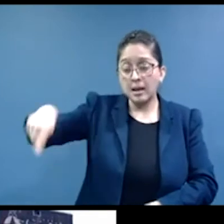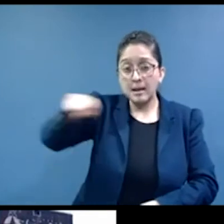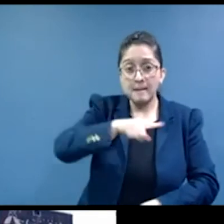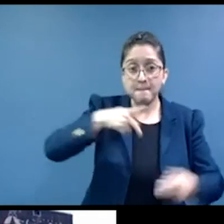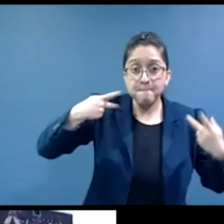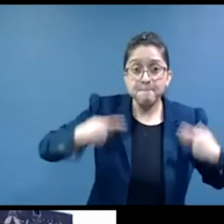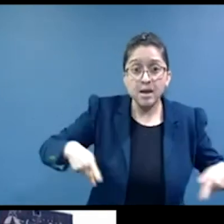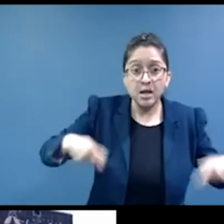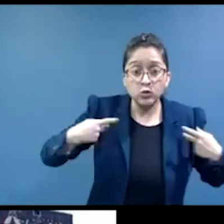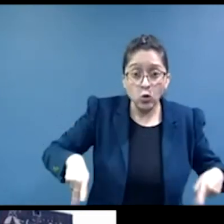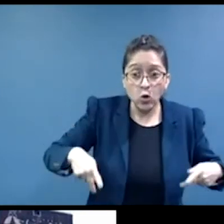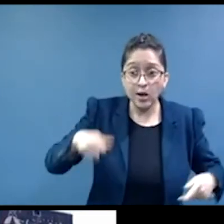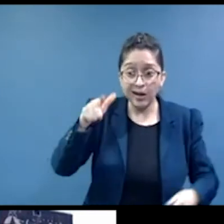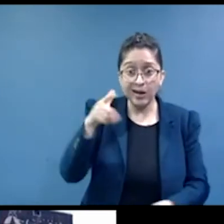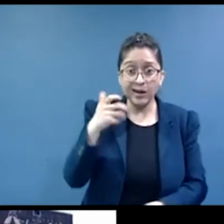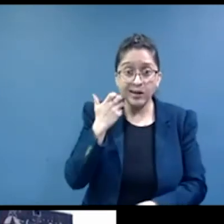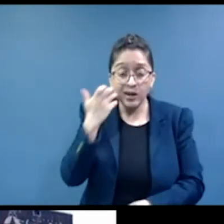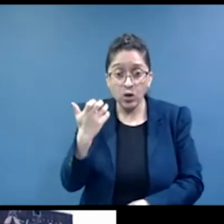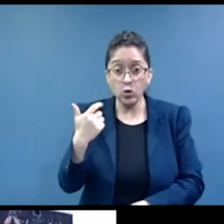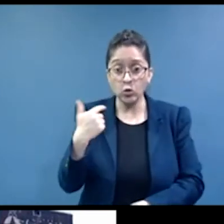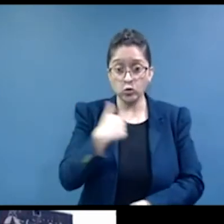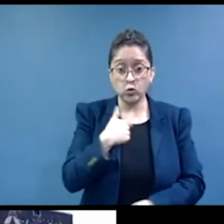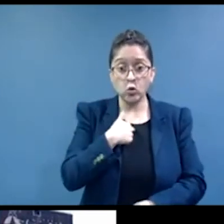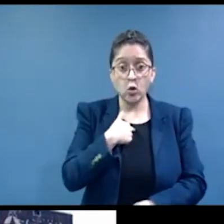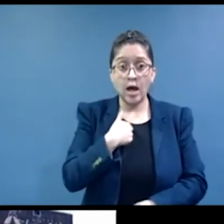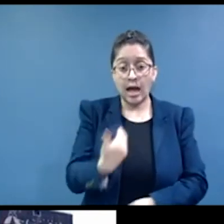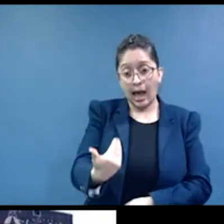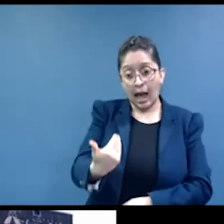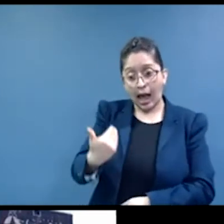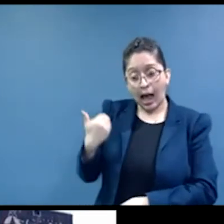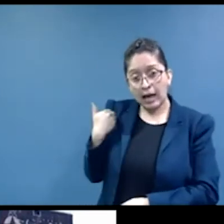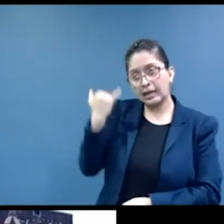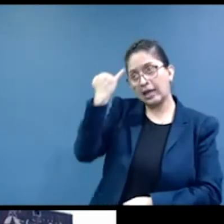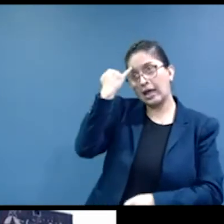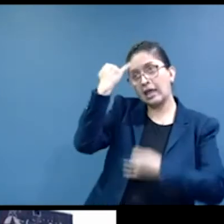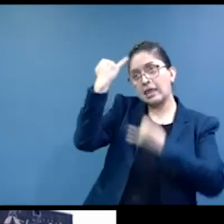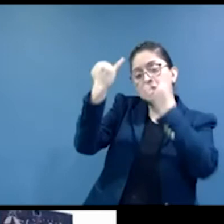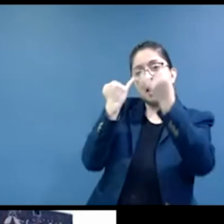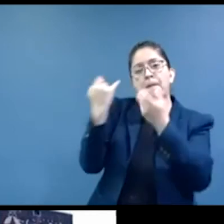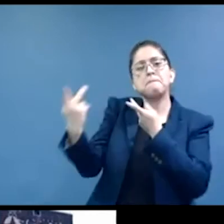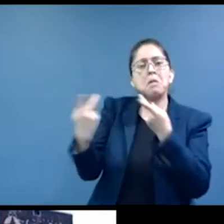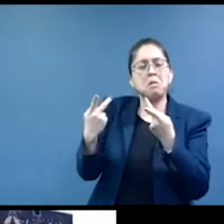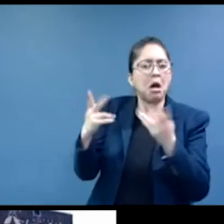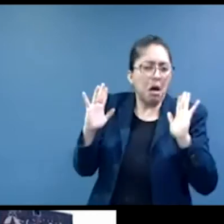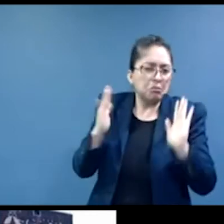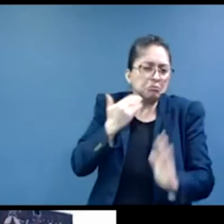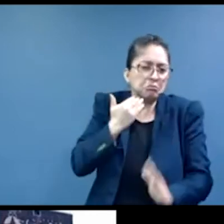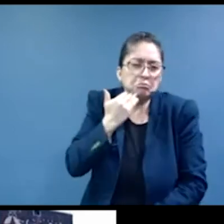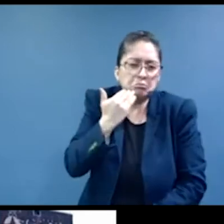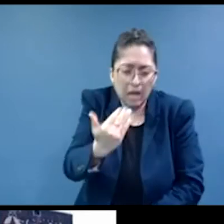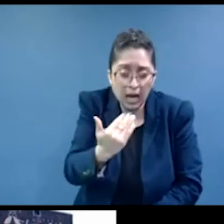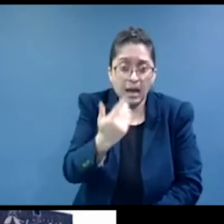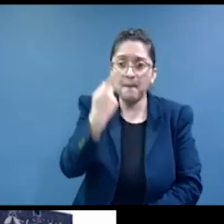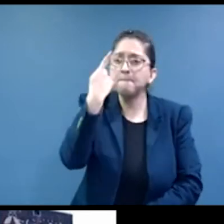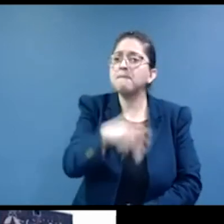que como queremos realizar primero nuestros planes, y eso está muy bien, nadie nos dice que podemos